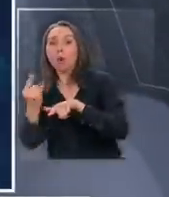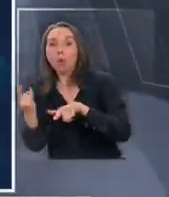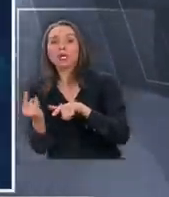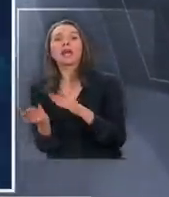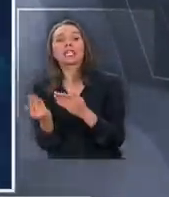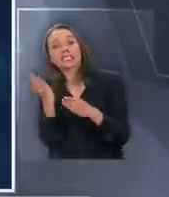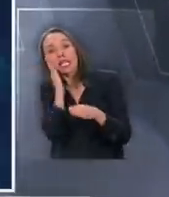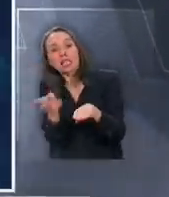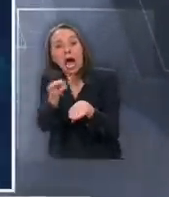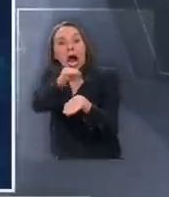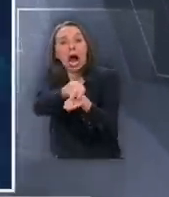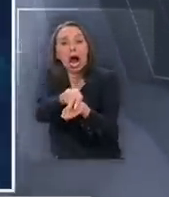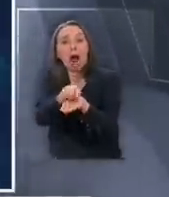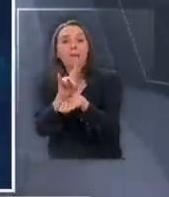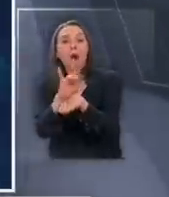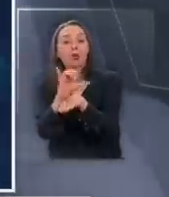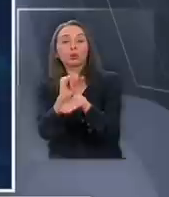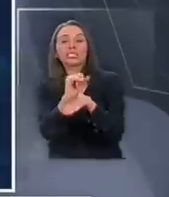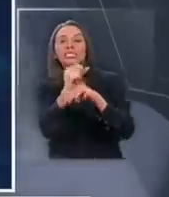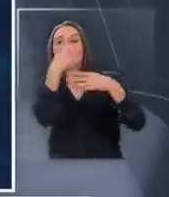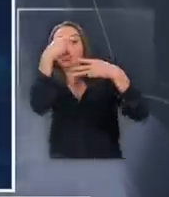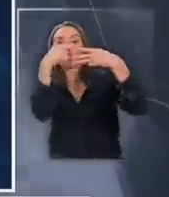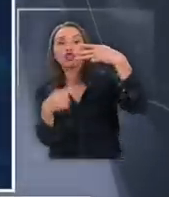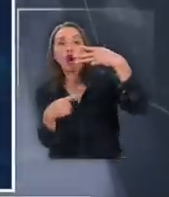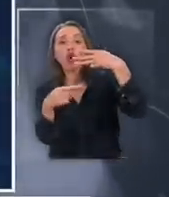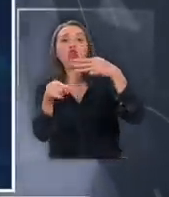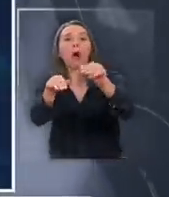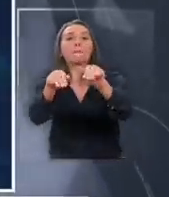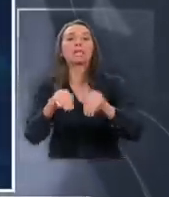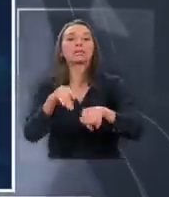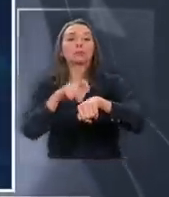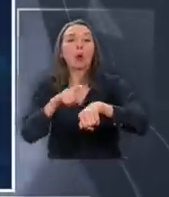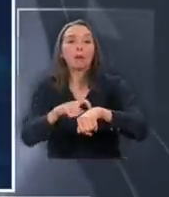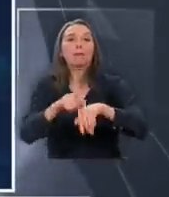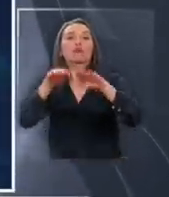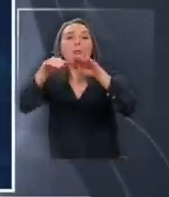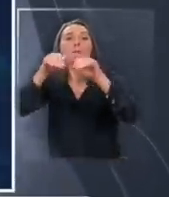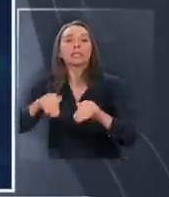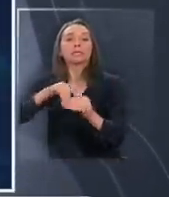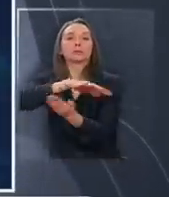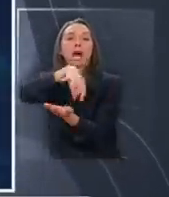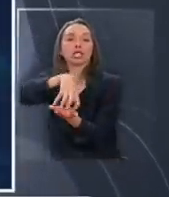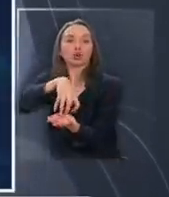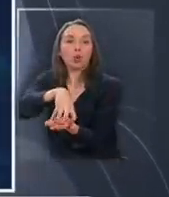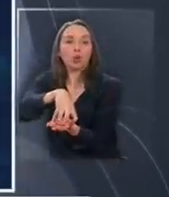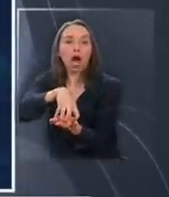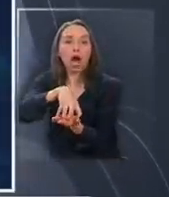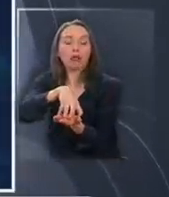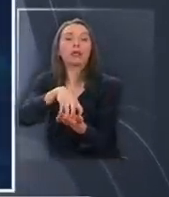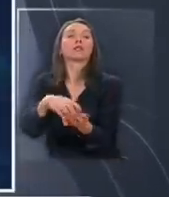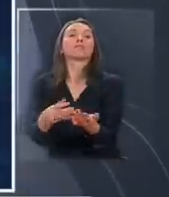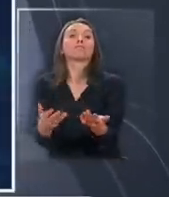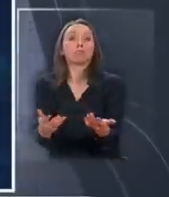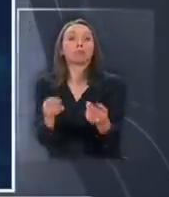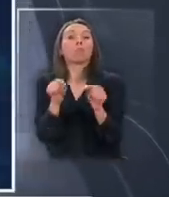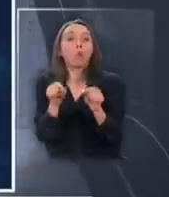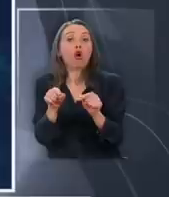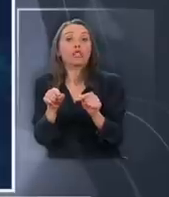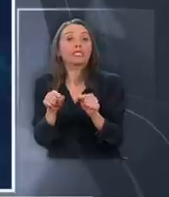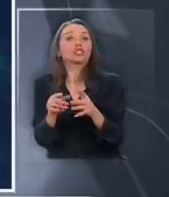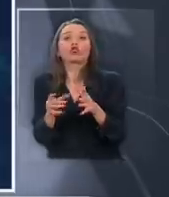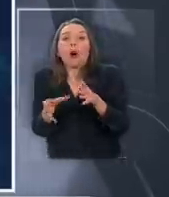UCI, sean todos en el mismo momento, en la misma ciudad, generando una